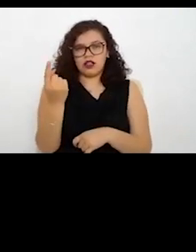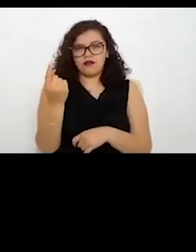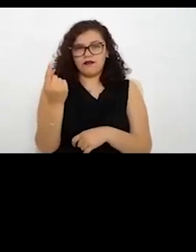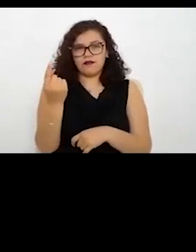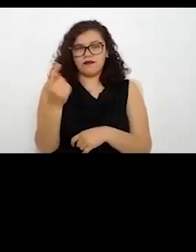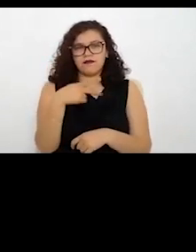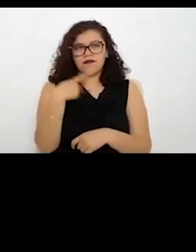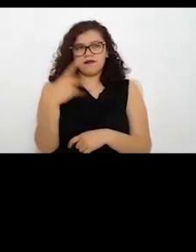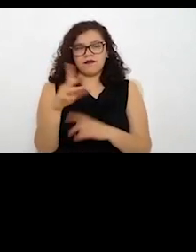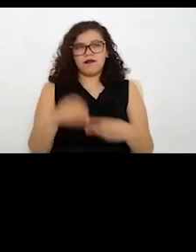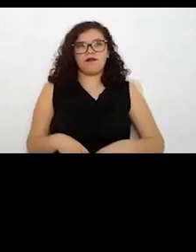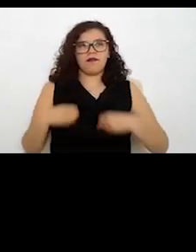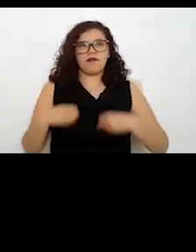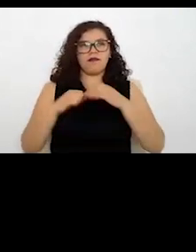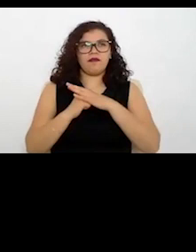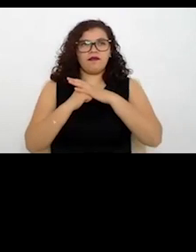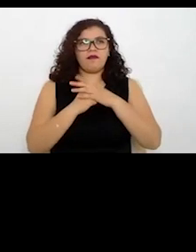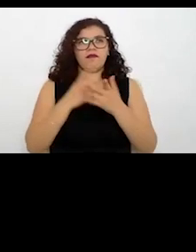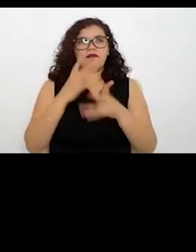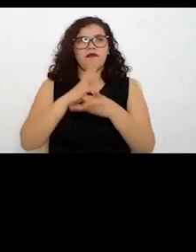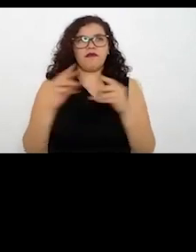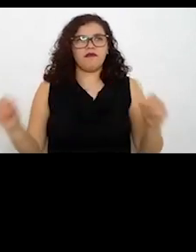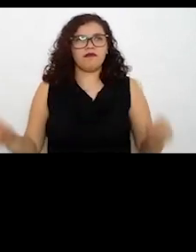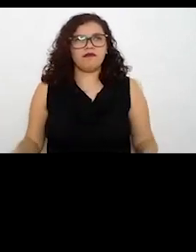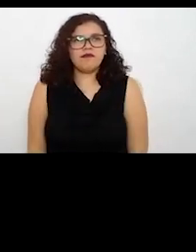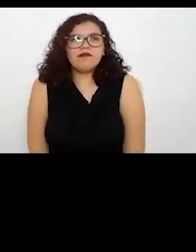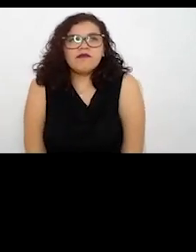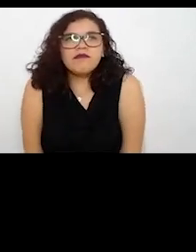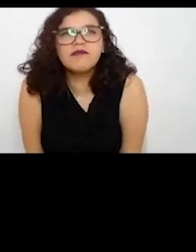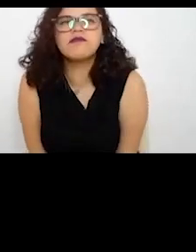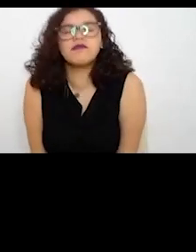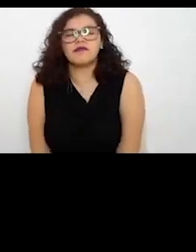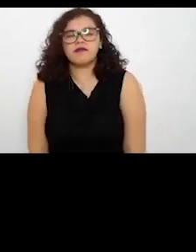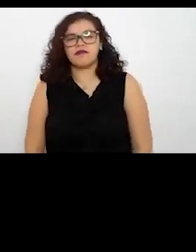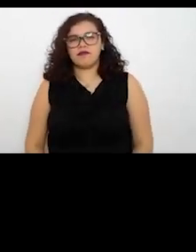sustento de vida de una persona o incluso de una familia. Y por último tenemos dos